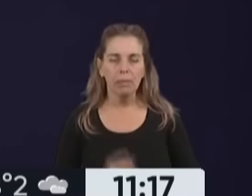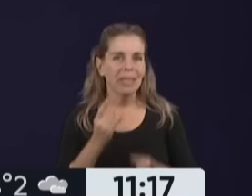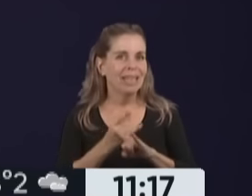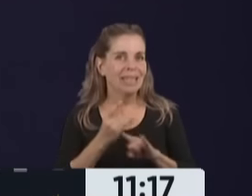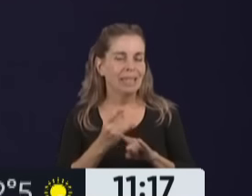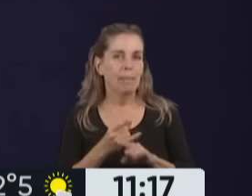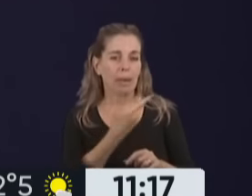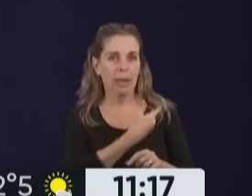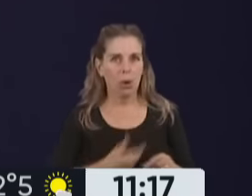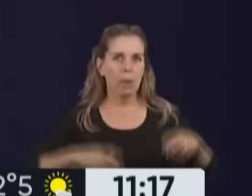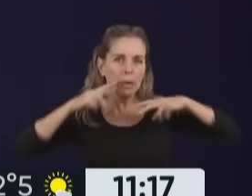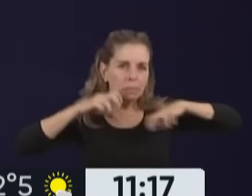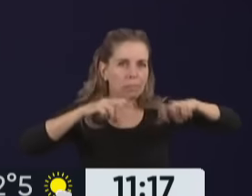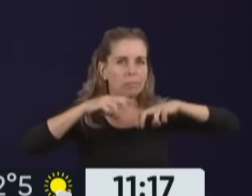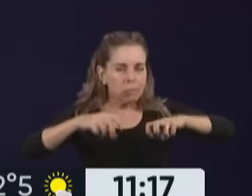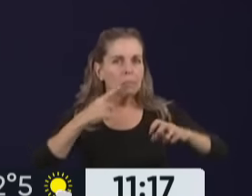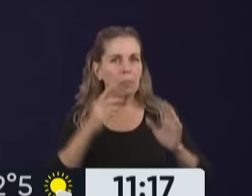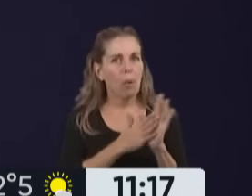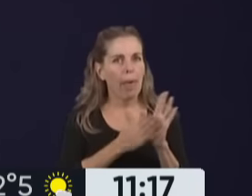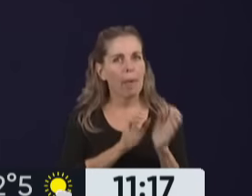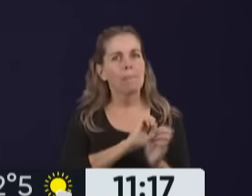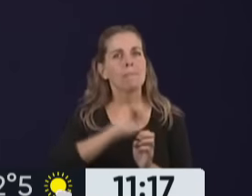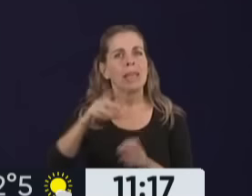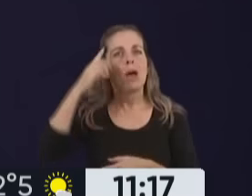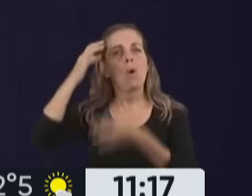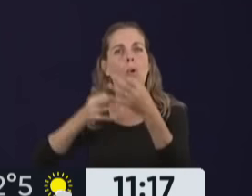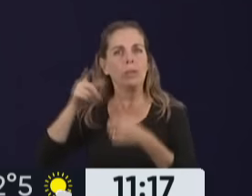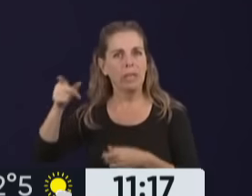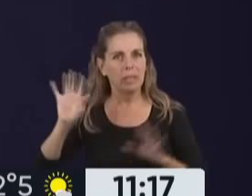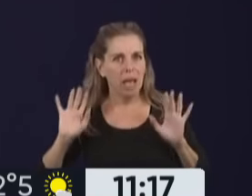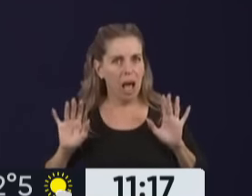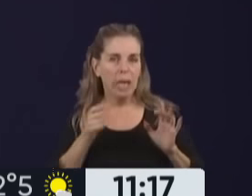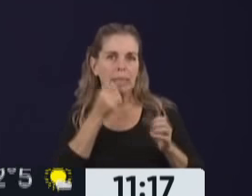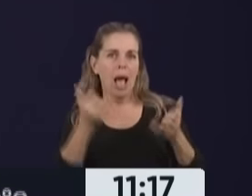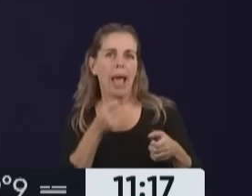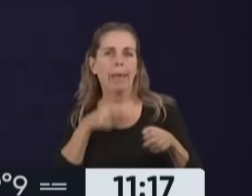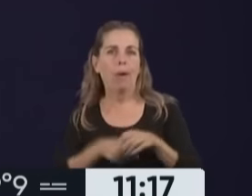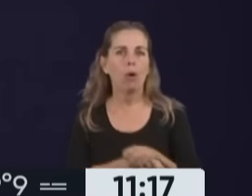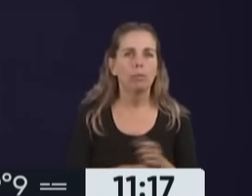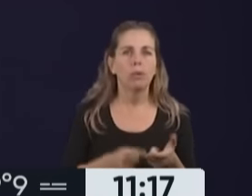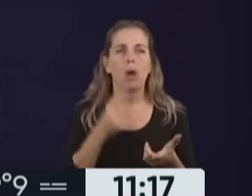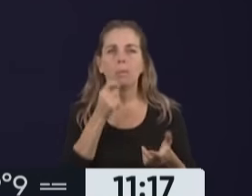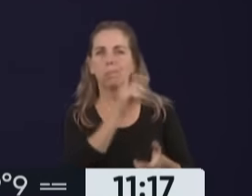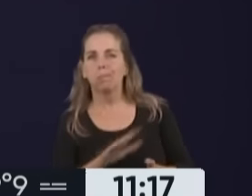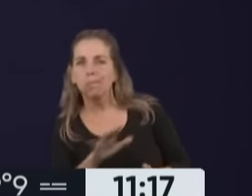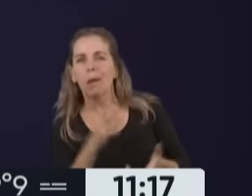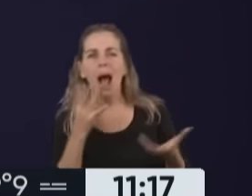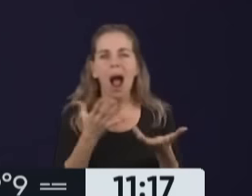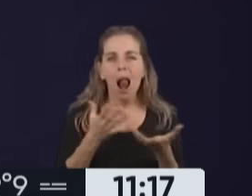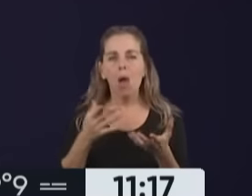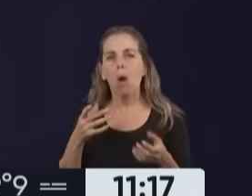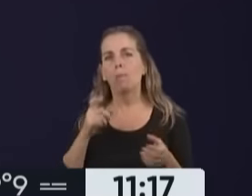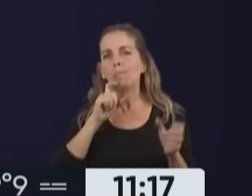nosotros encontremos que sea judicializable, que tenga rasgos de corrupción o cualquier otra cosa que vaya en contra de la ley, lo